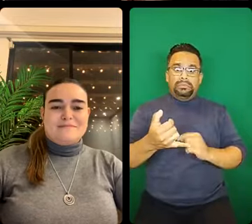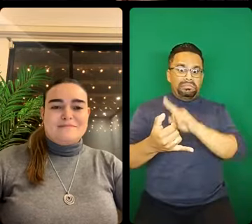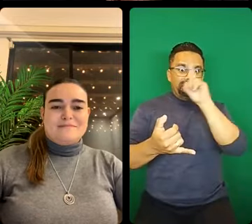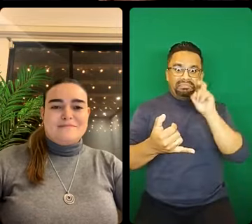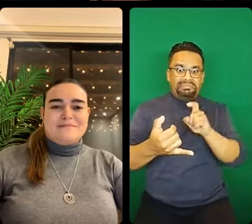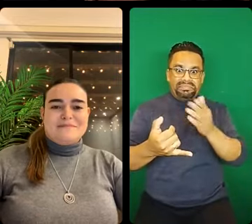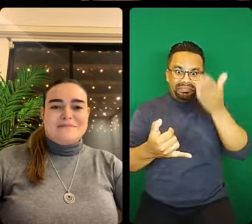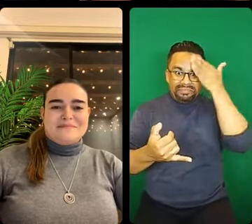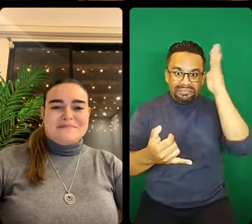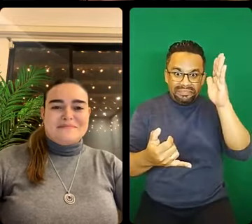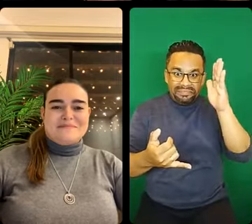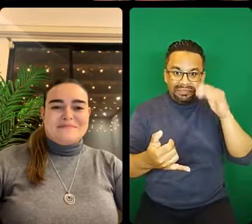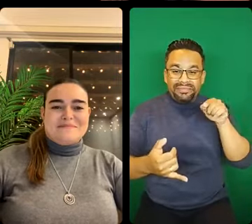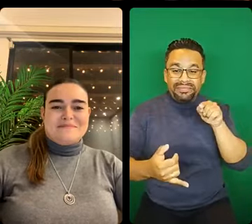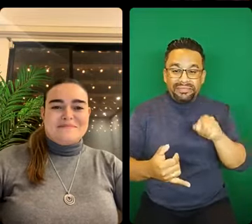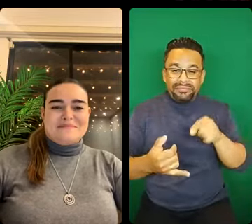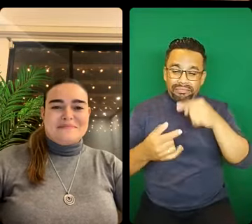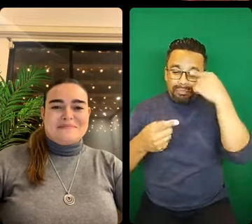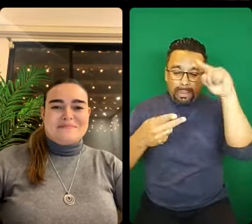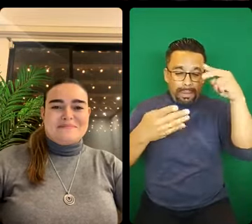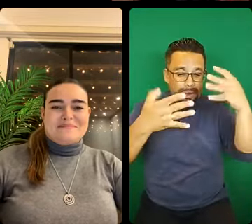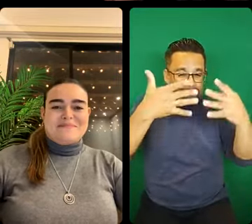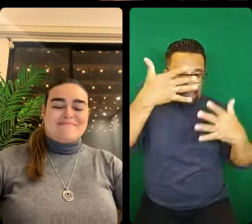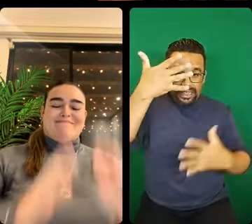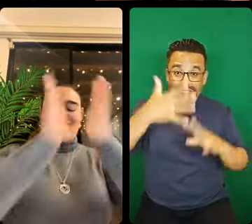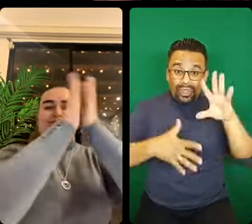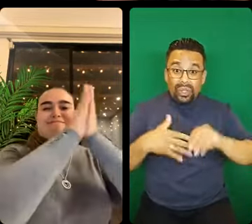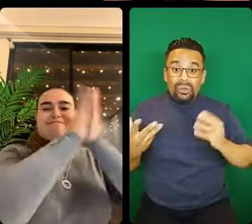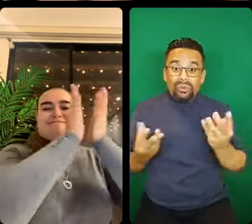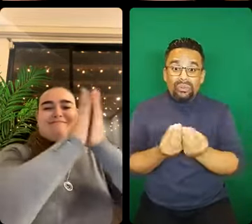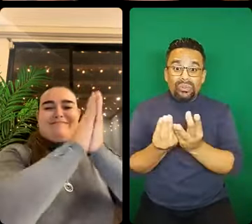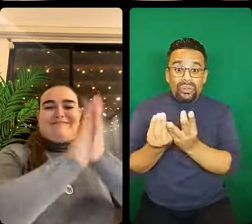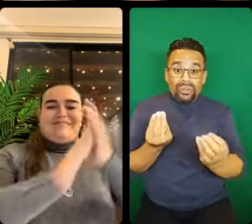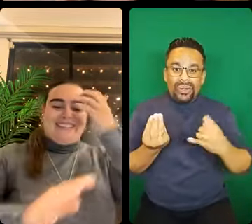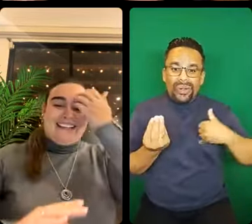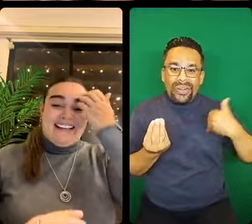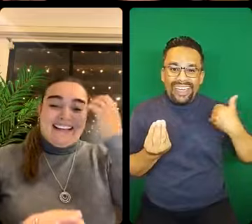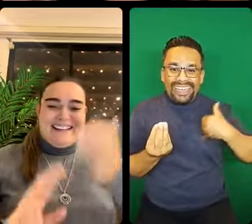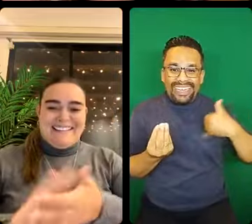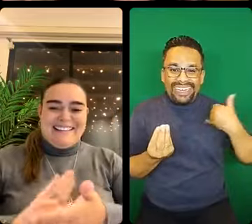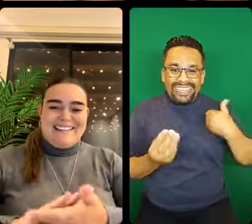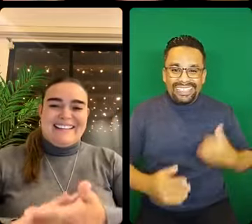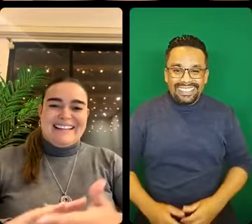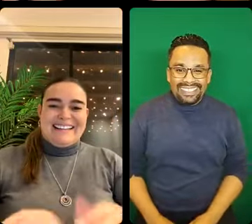Tony Galeano. Y esa es la selección oficial de la categoría juvenil.